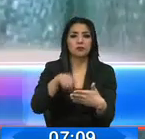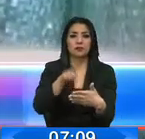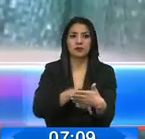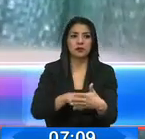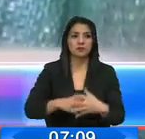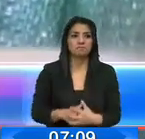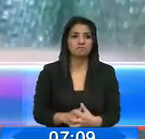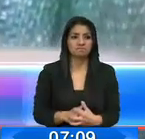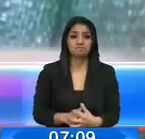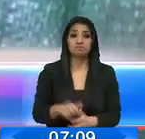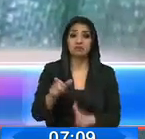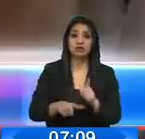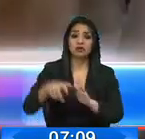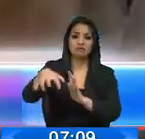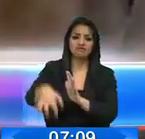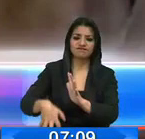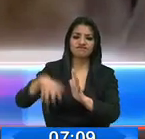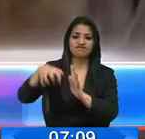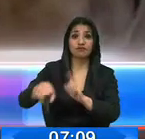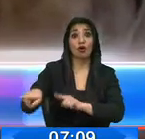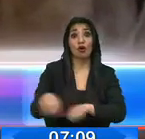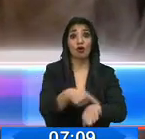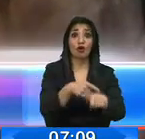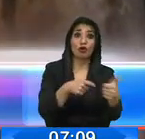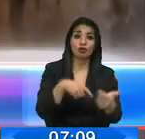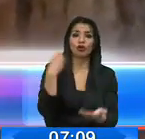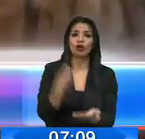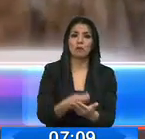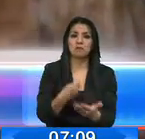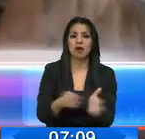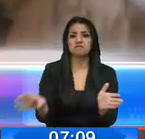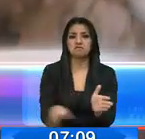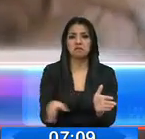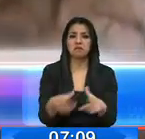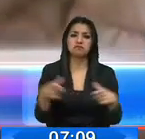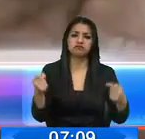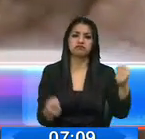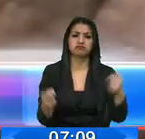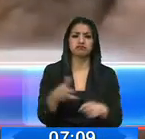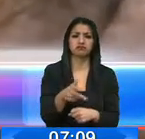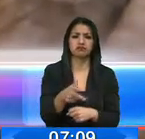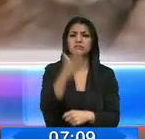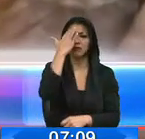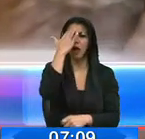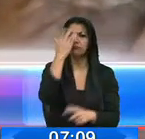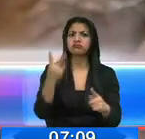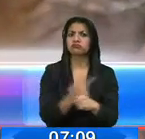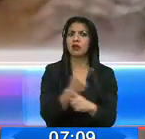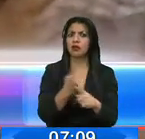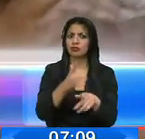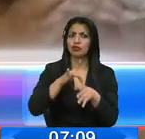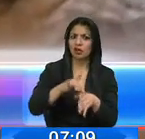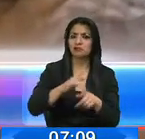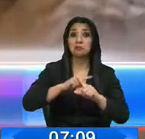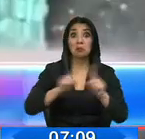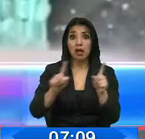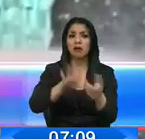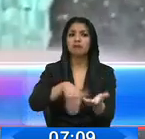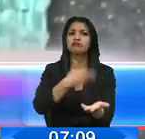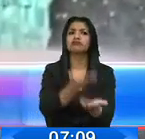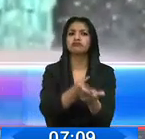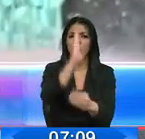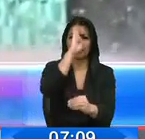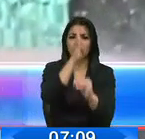Unos son los que explotan, otros los que compran y transportan, saben el riesgo, buscan llegar con los millonarios cargamentos hasta la provincia del